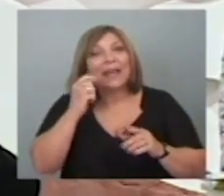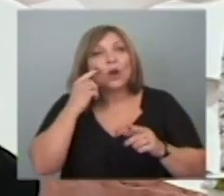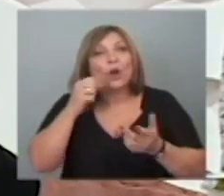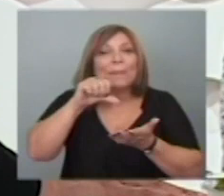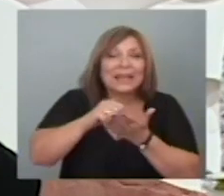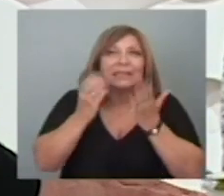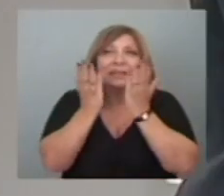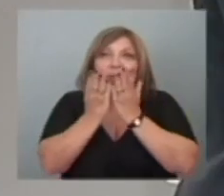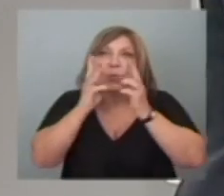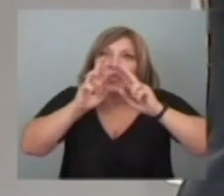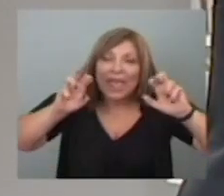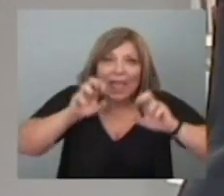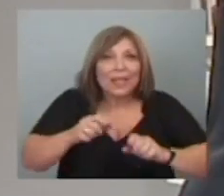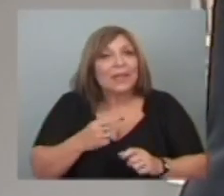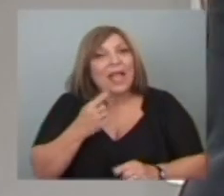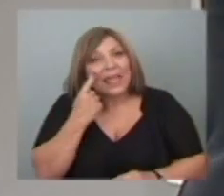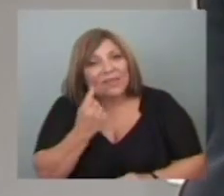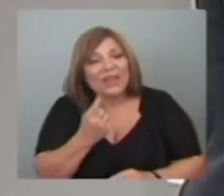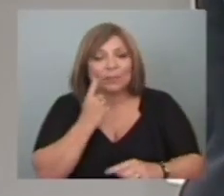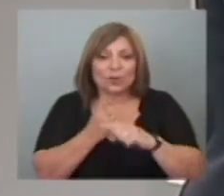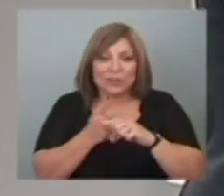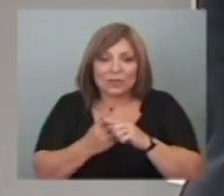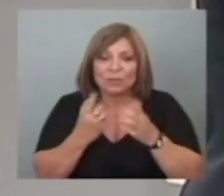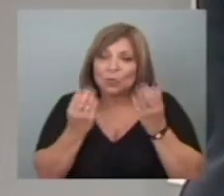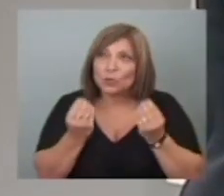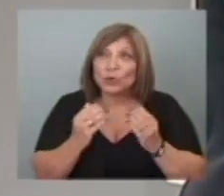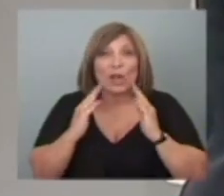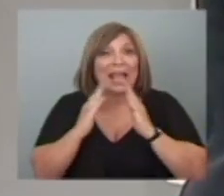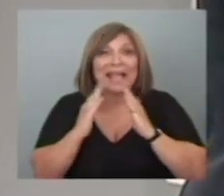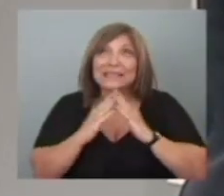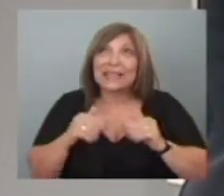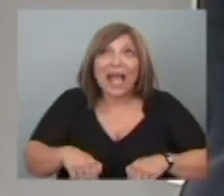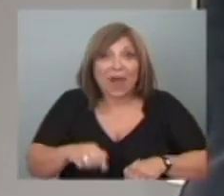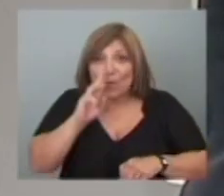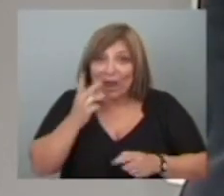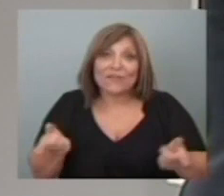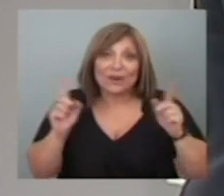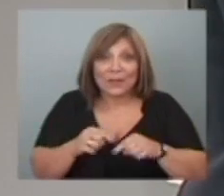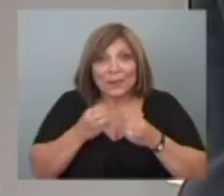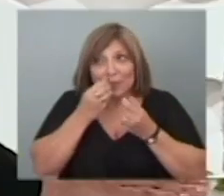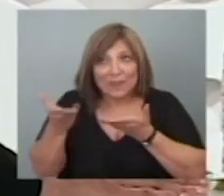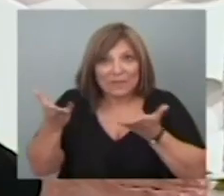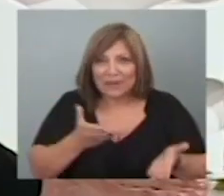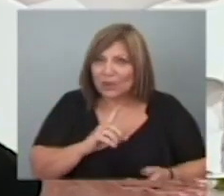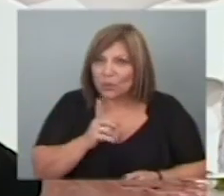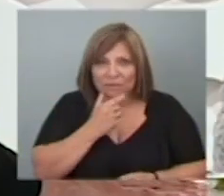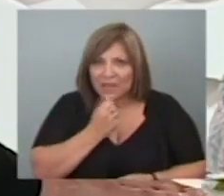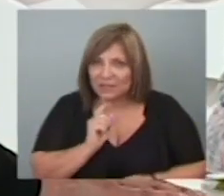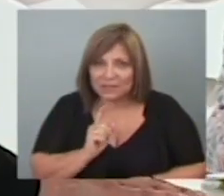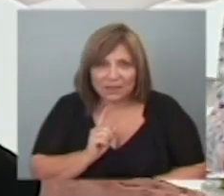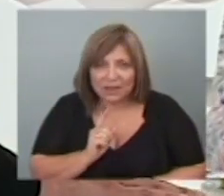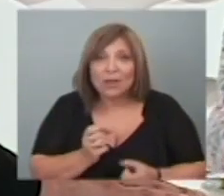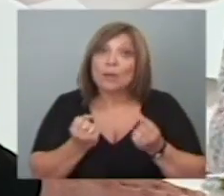forma positiva este regreso a casa de muchos uruguayos, pero la bienvenida no es tan sencilla. No es tan